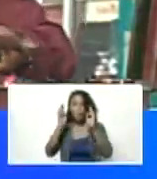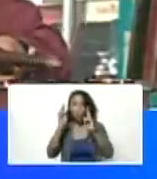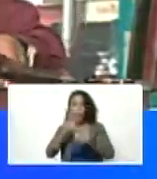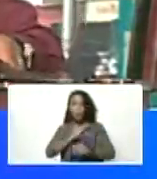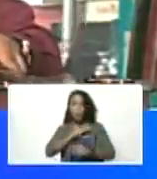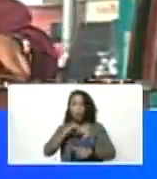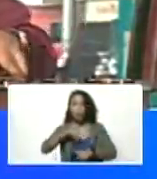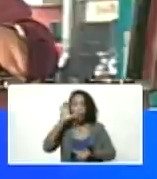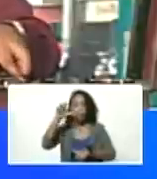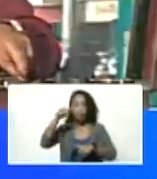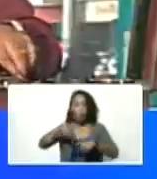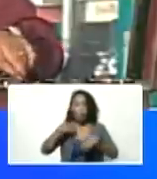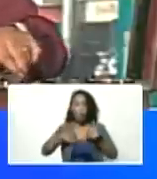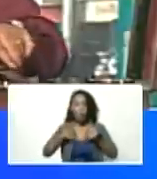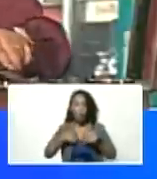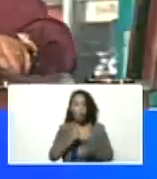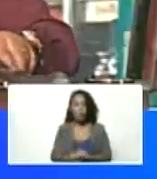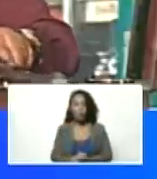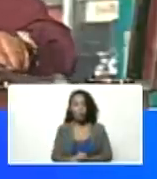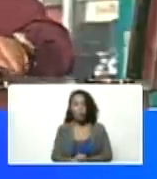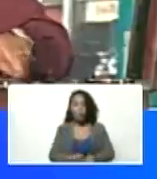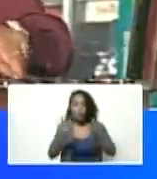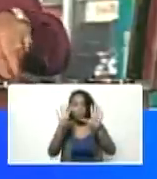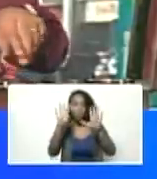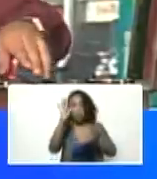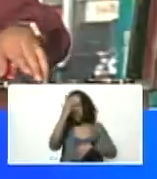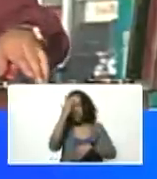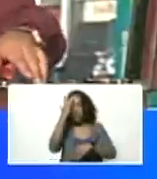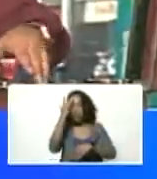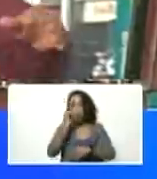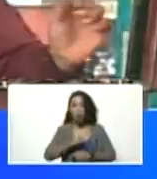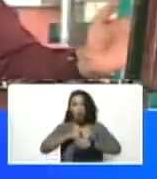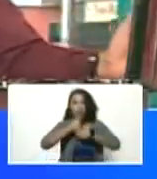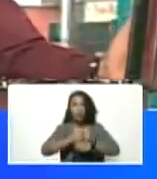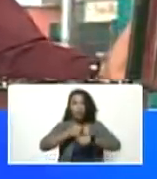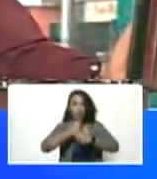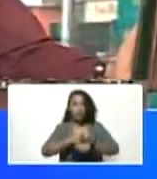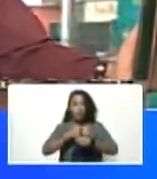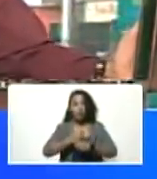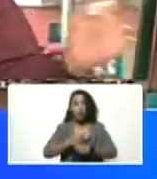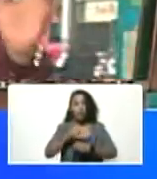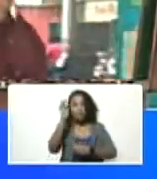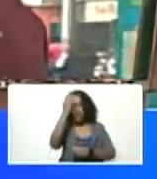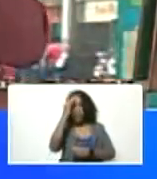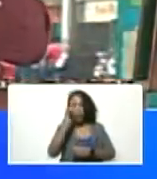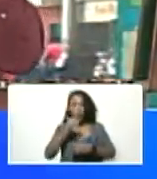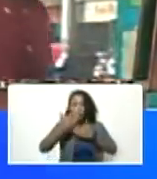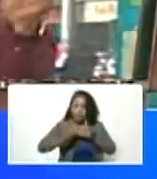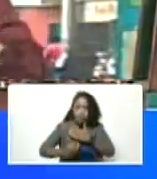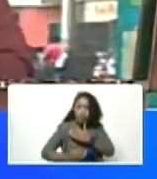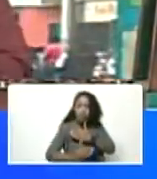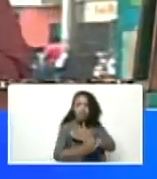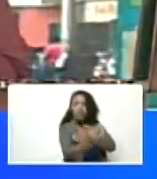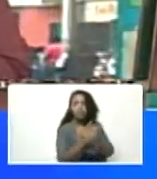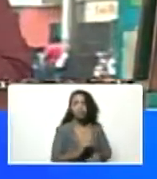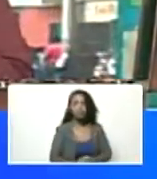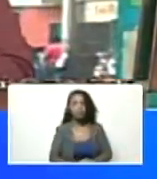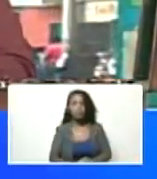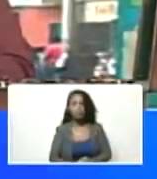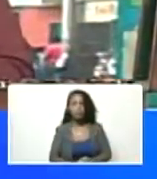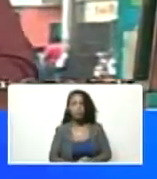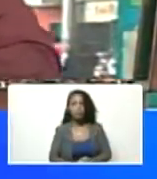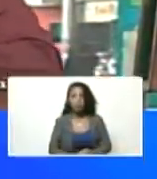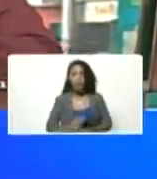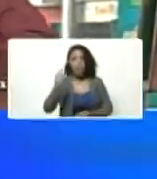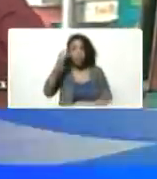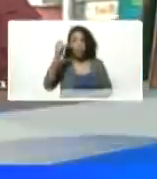Hoy miércoles, 9 de febrero, va cabalgando febrero, va cabalgando febrero.